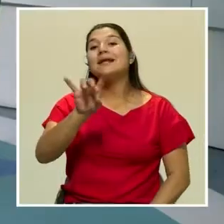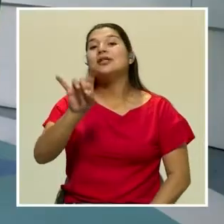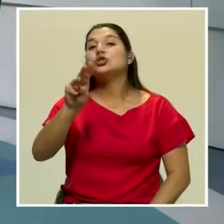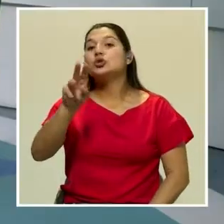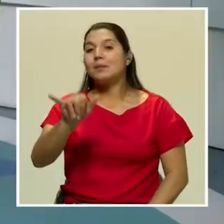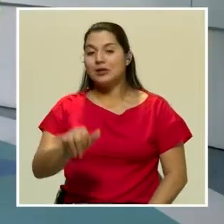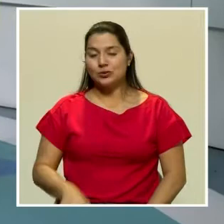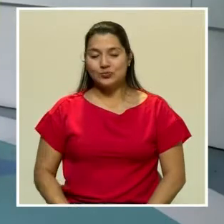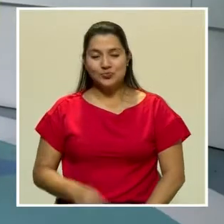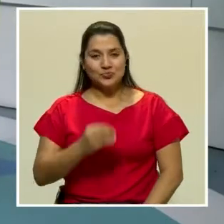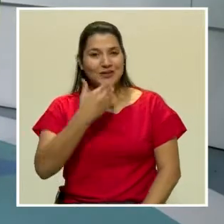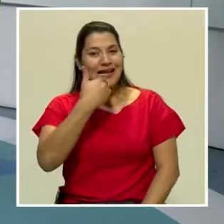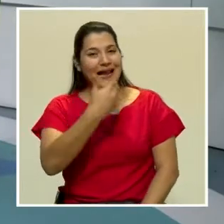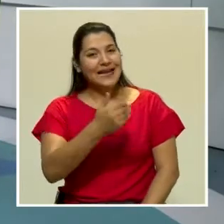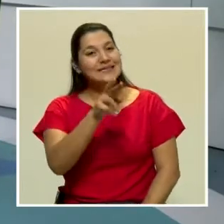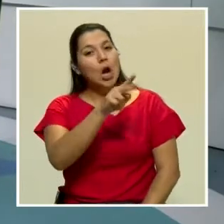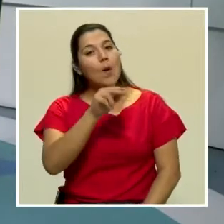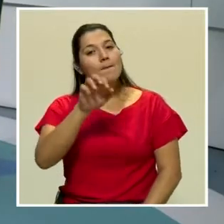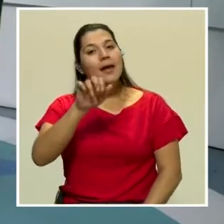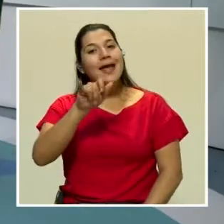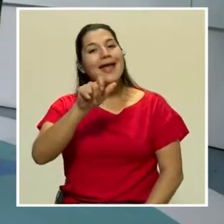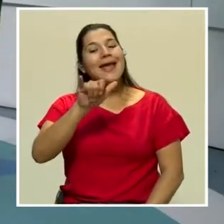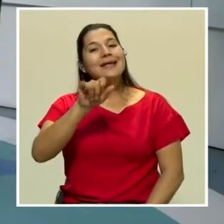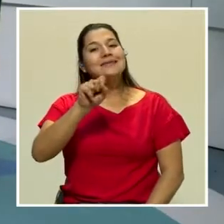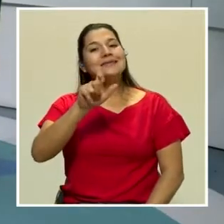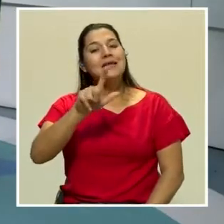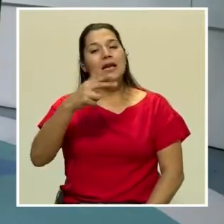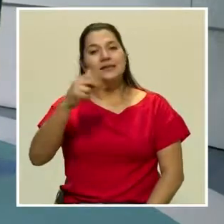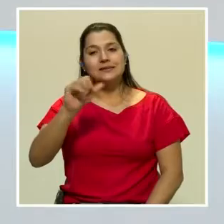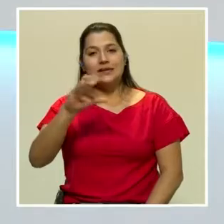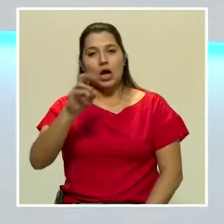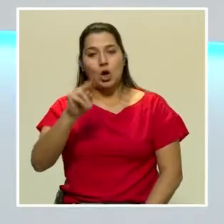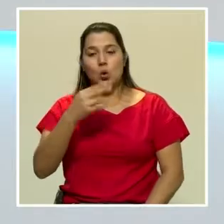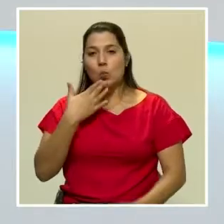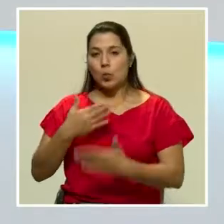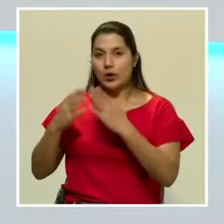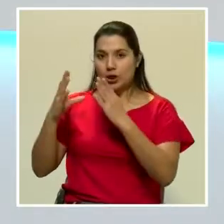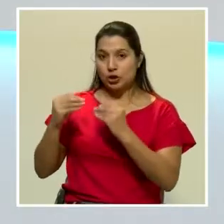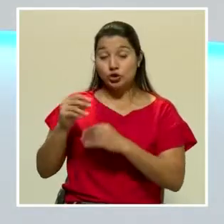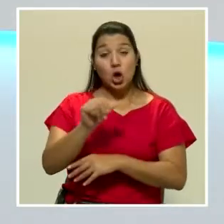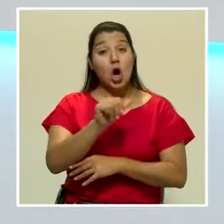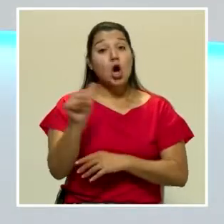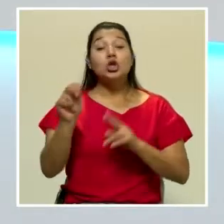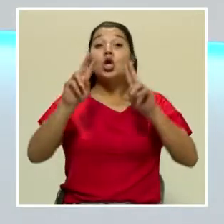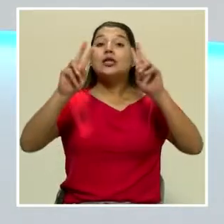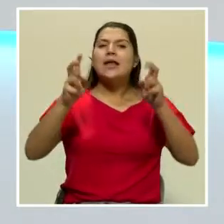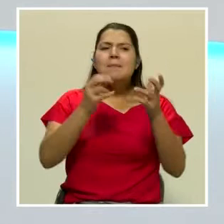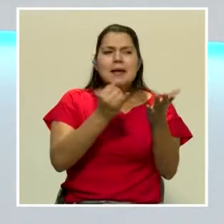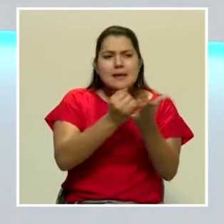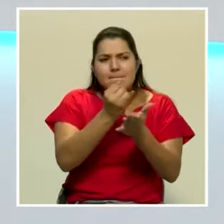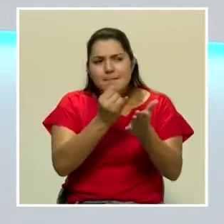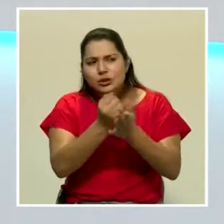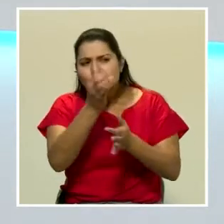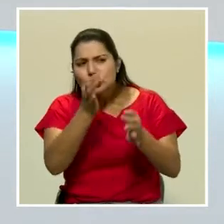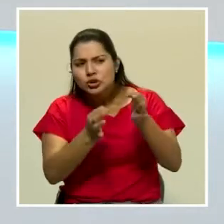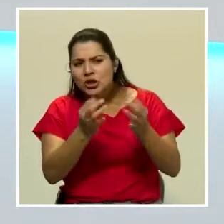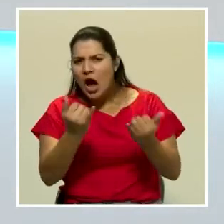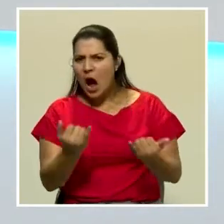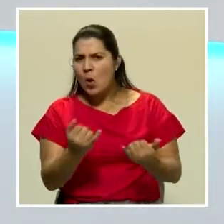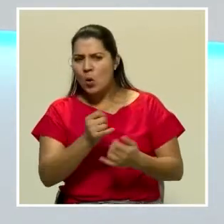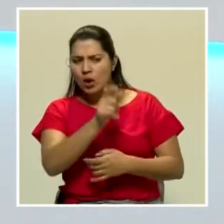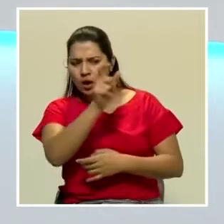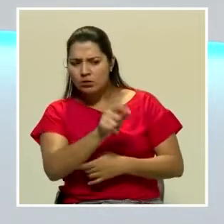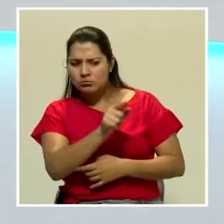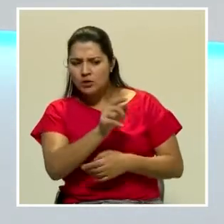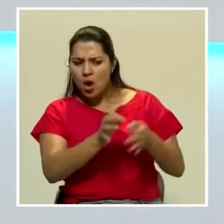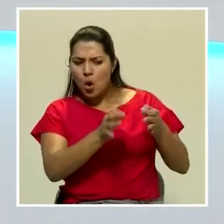Ernesto. Muchísimas gracias a nuestra compañera Eisel Chacón. Buenas noches. Y en otros temas, la Inspección Judicial investiga a un juez